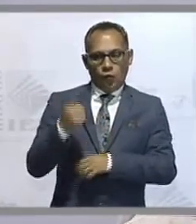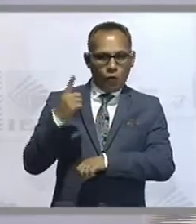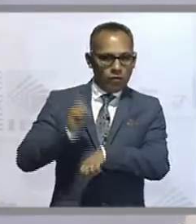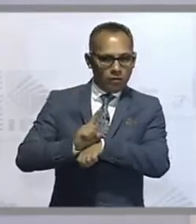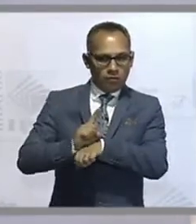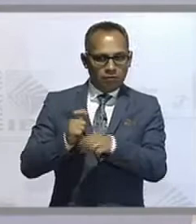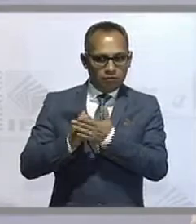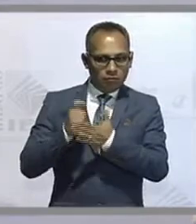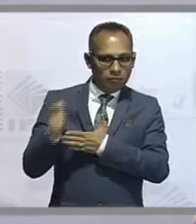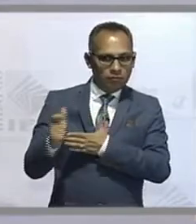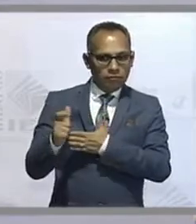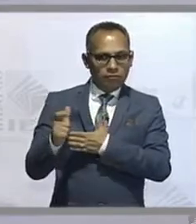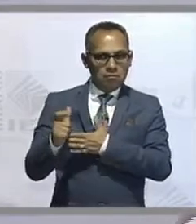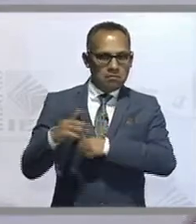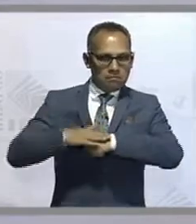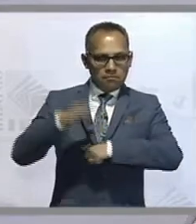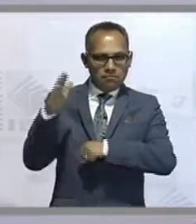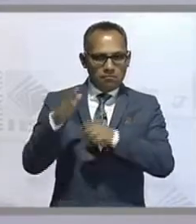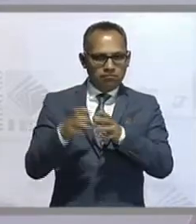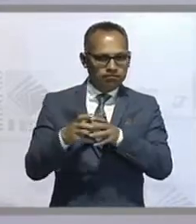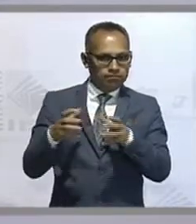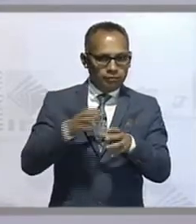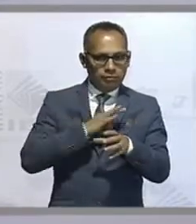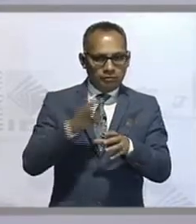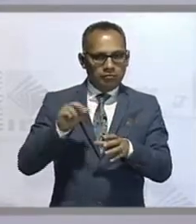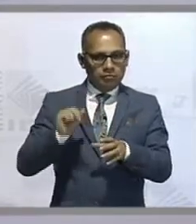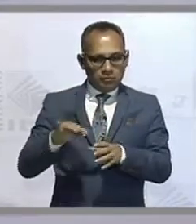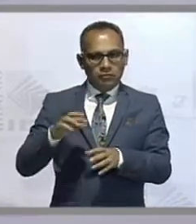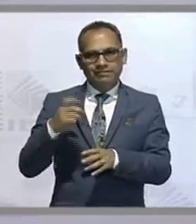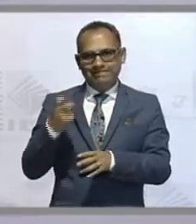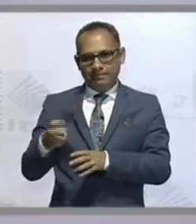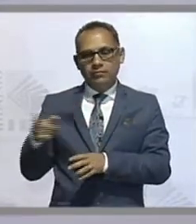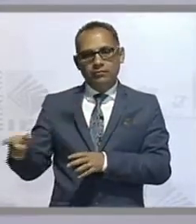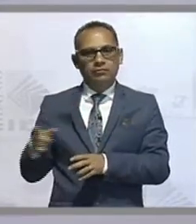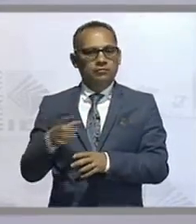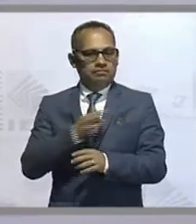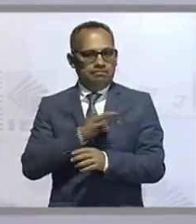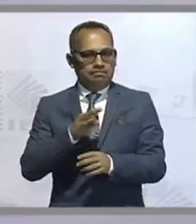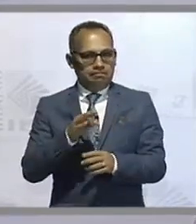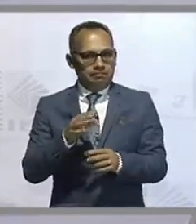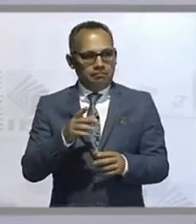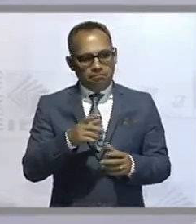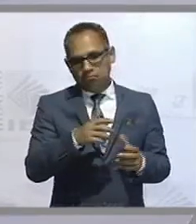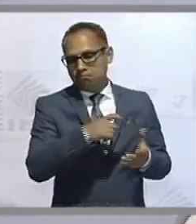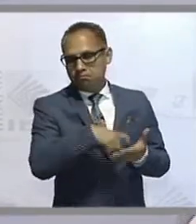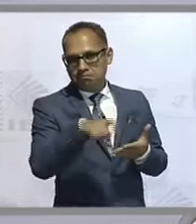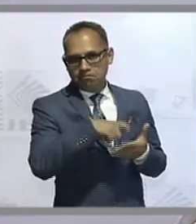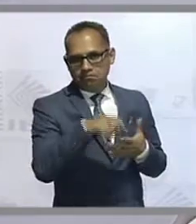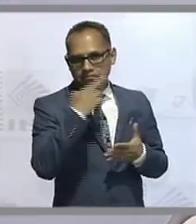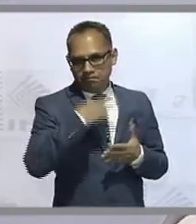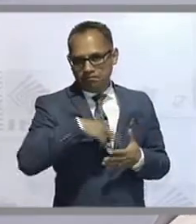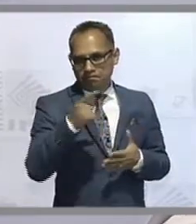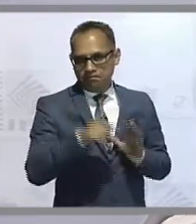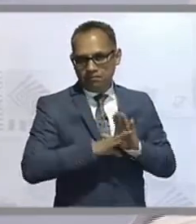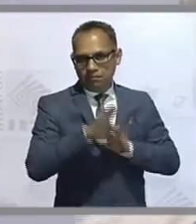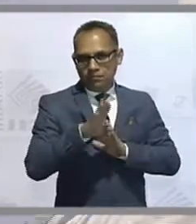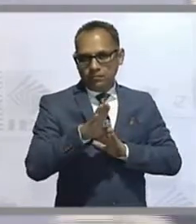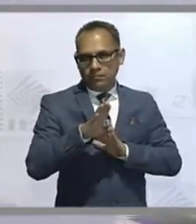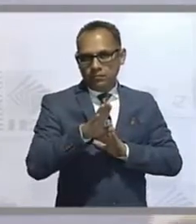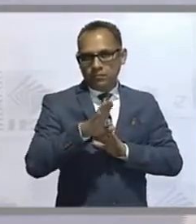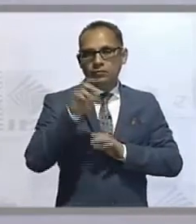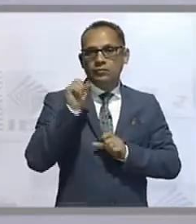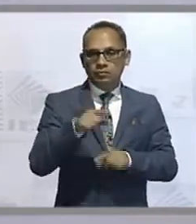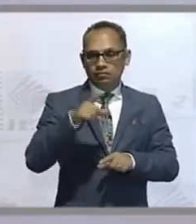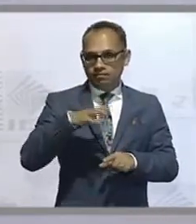63% de la población va a poder comprar la canasta básica y potenciaremos como como